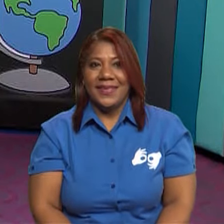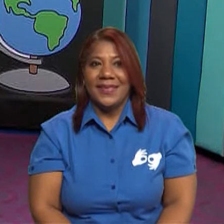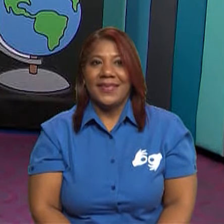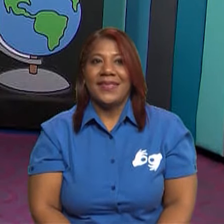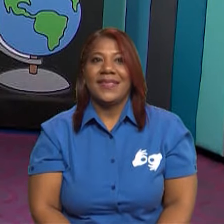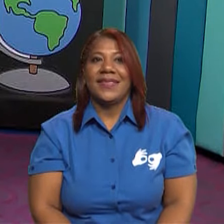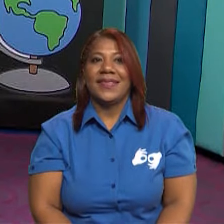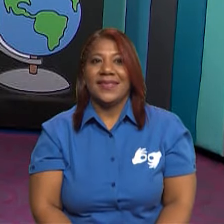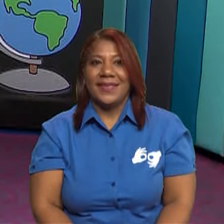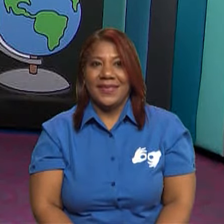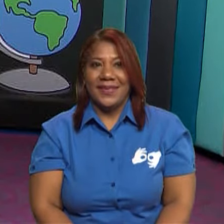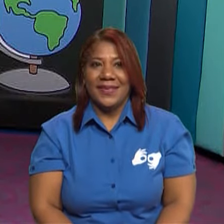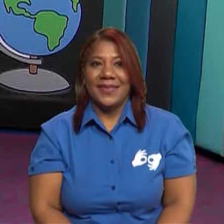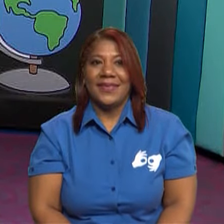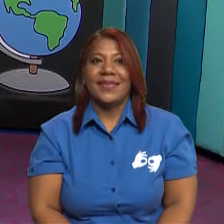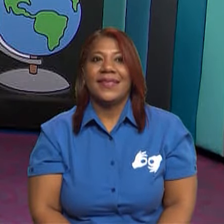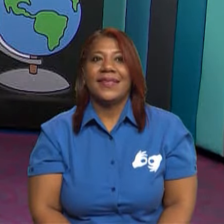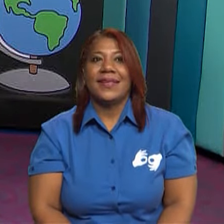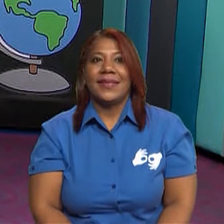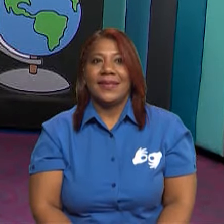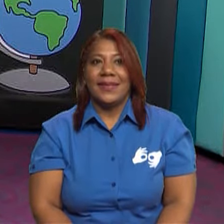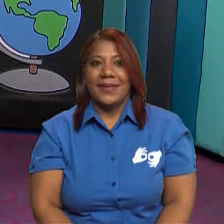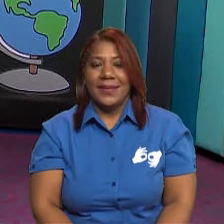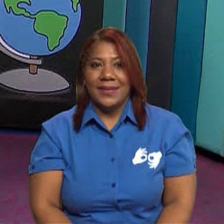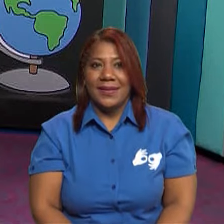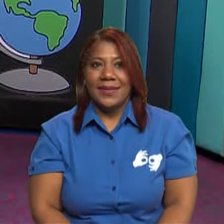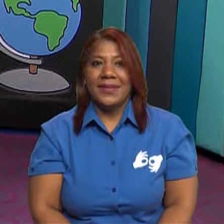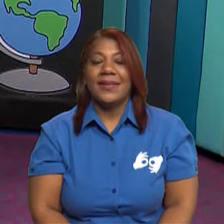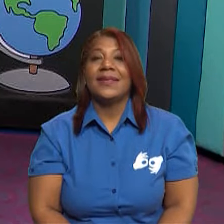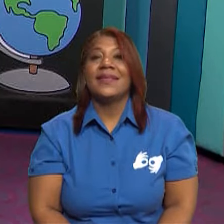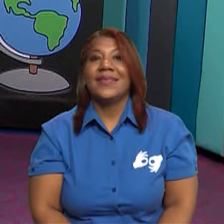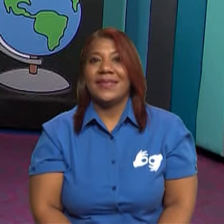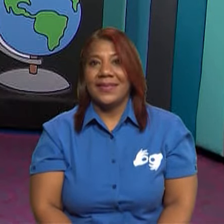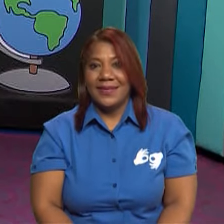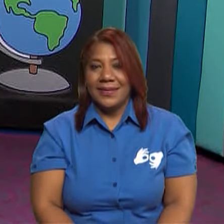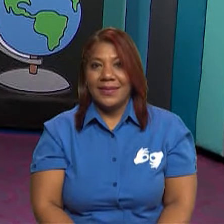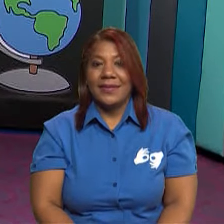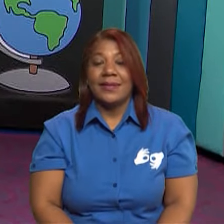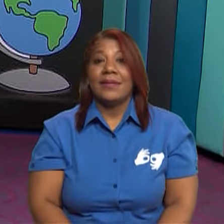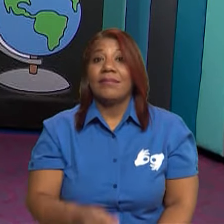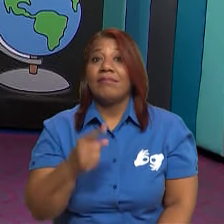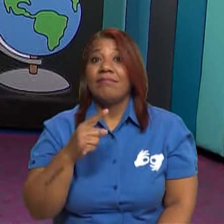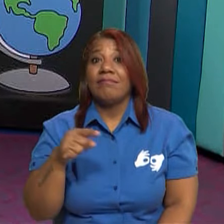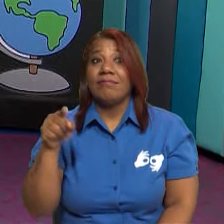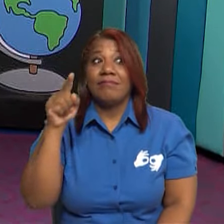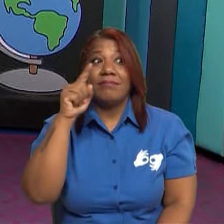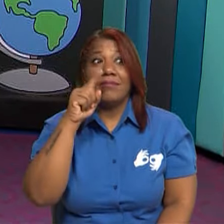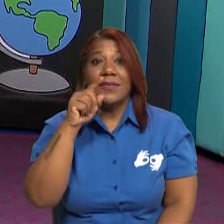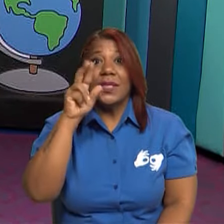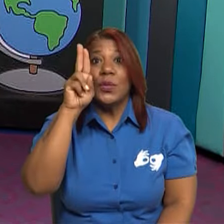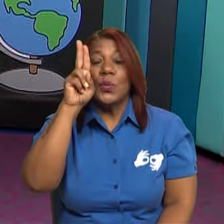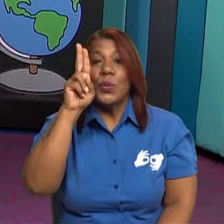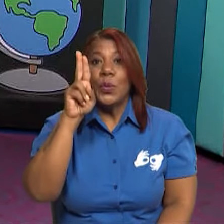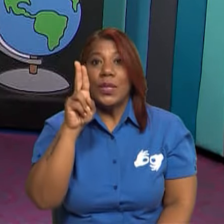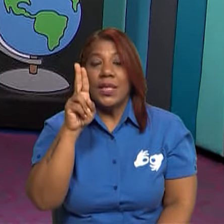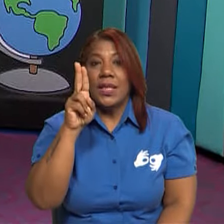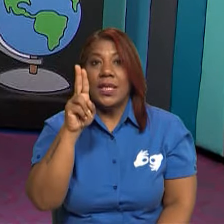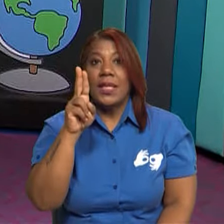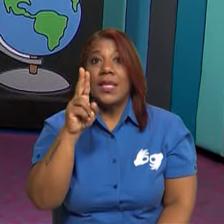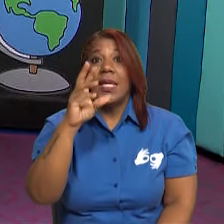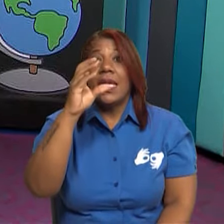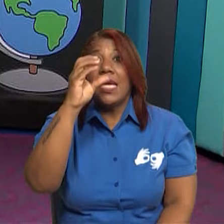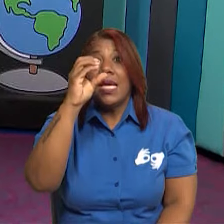9 lo vamos a pasar a la parte de arriba. ¿Y cómo lo vamos a pasar? Bueno, lo vamos a pasar agregándole un